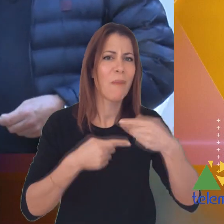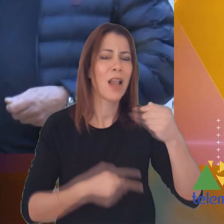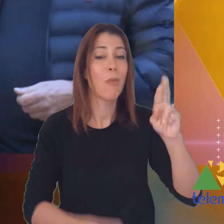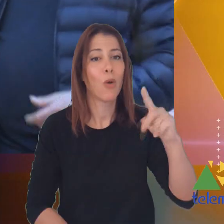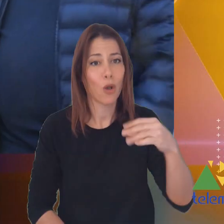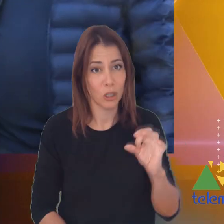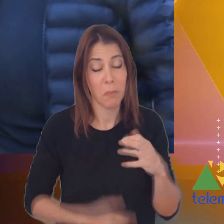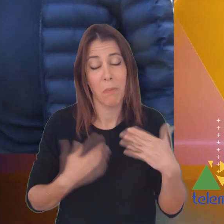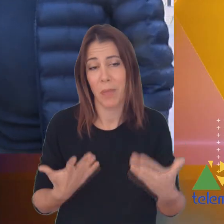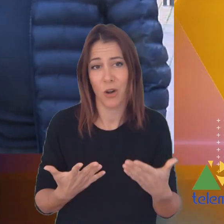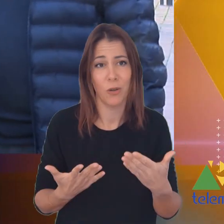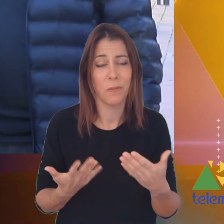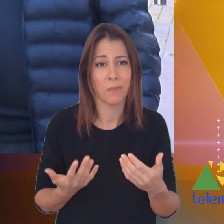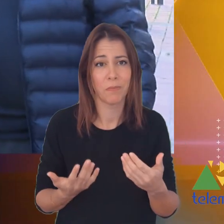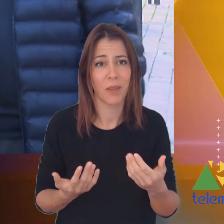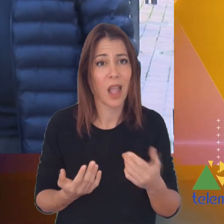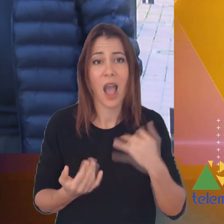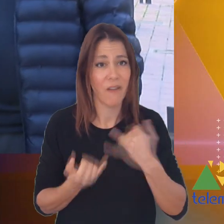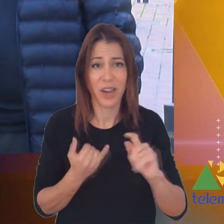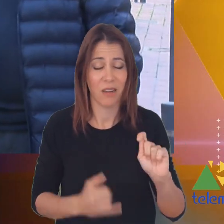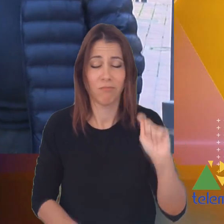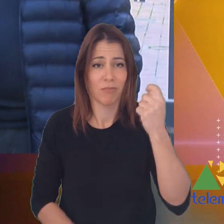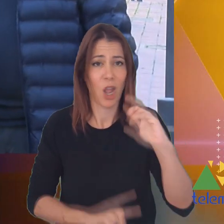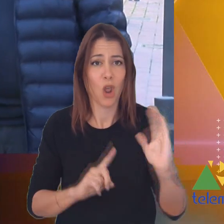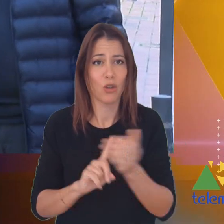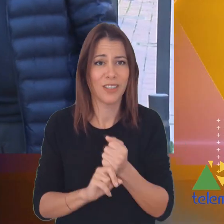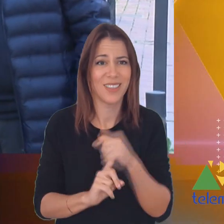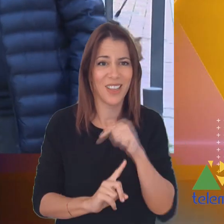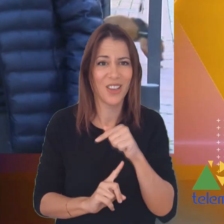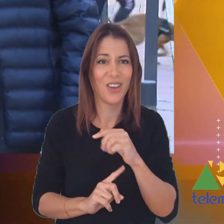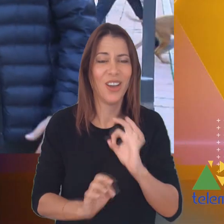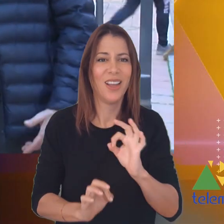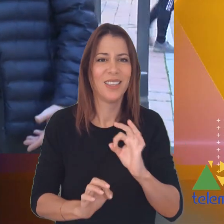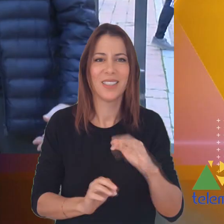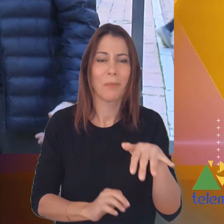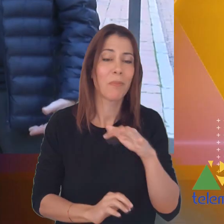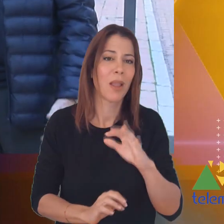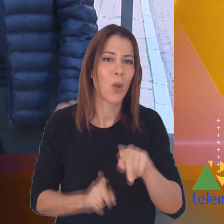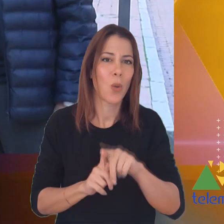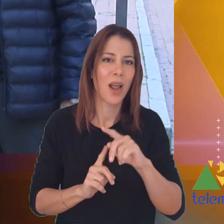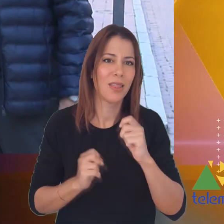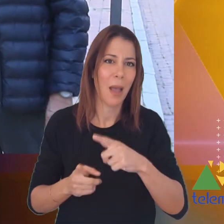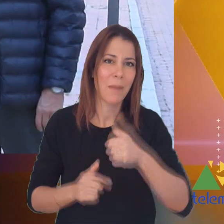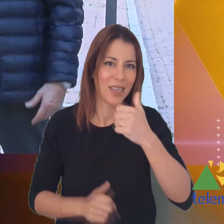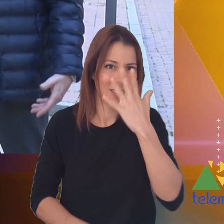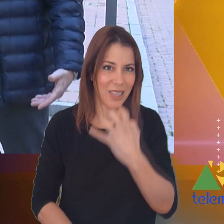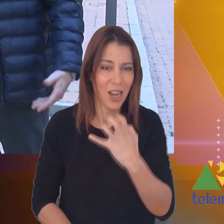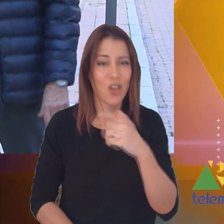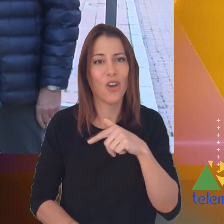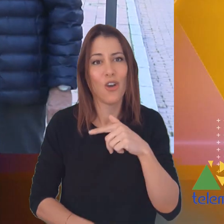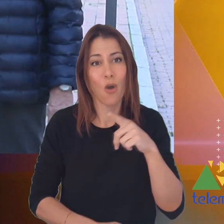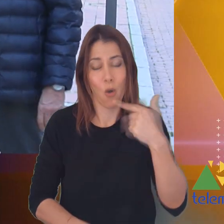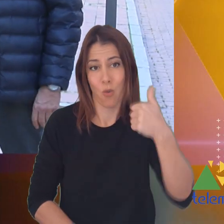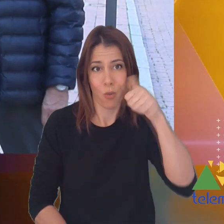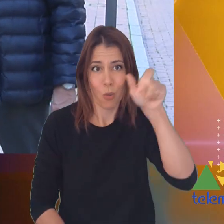¿no? Evidentemente, bueno, triunfó la parte más seria de que dedicarle una calle a un madrileño